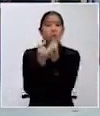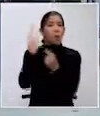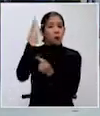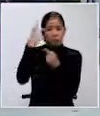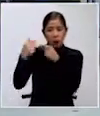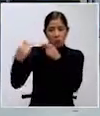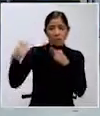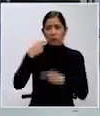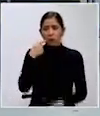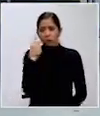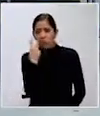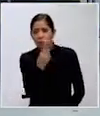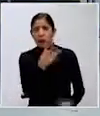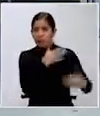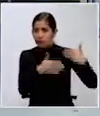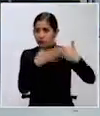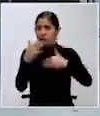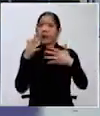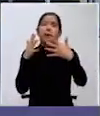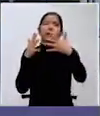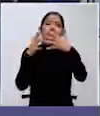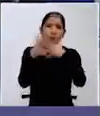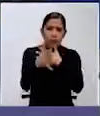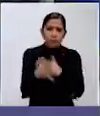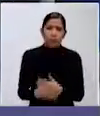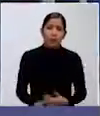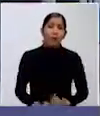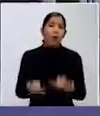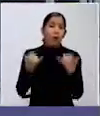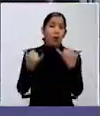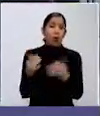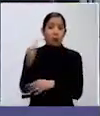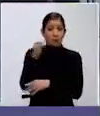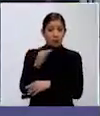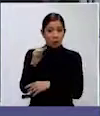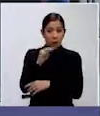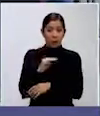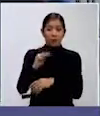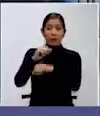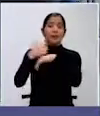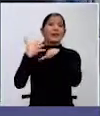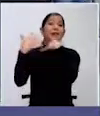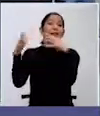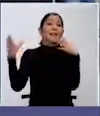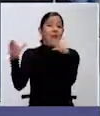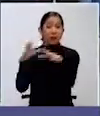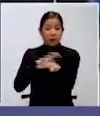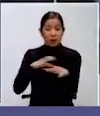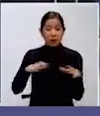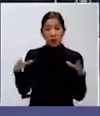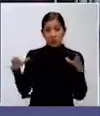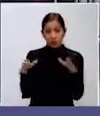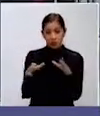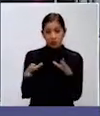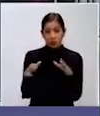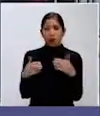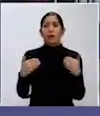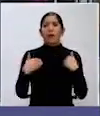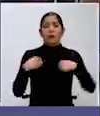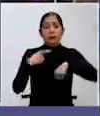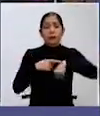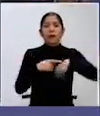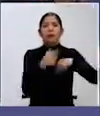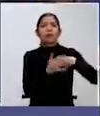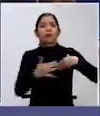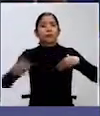Este martes, la Comisión Mixta de Constitución de la Asamblea Legislativa Plurinacional iniciará la etapa de entrevistas a los 16 postulantes